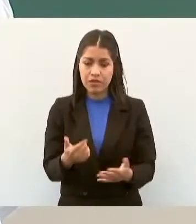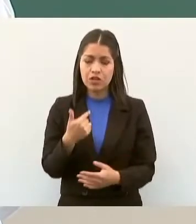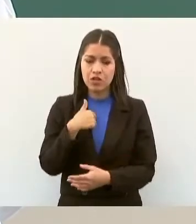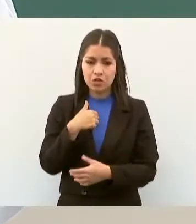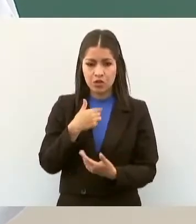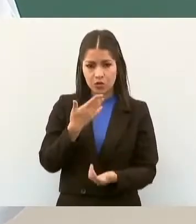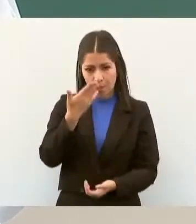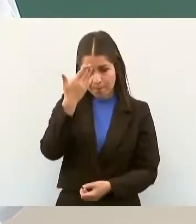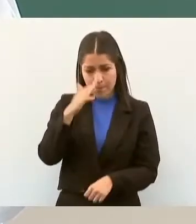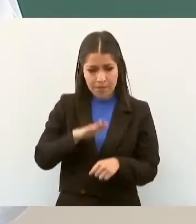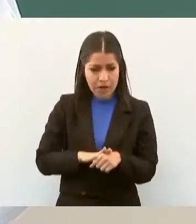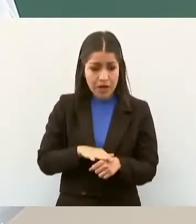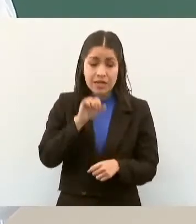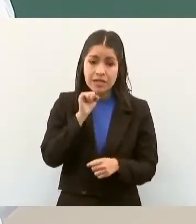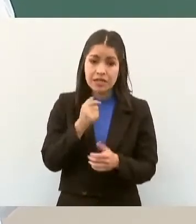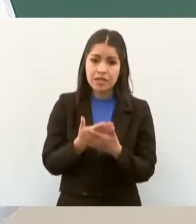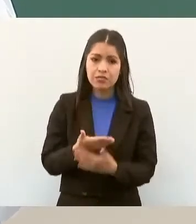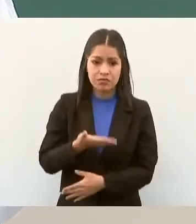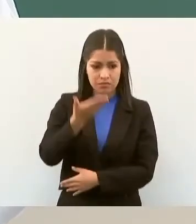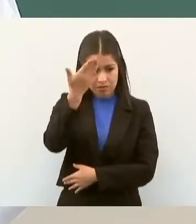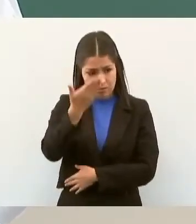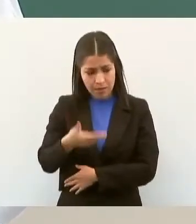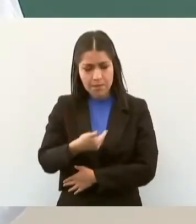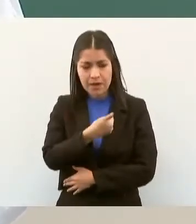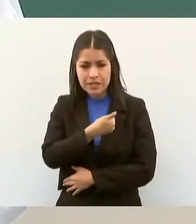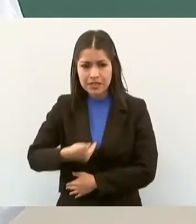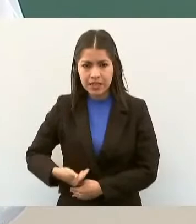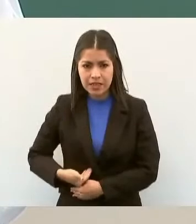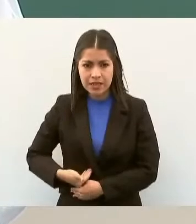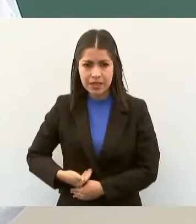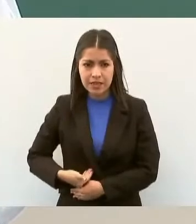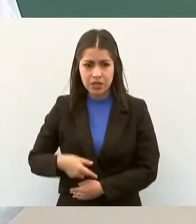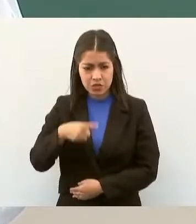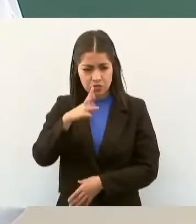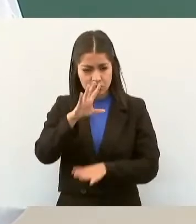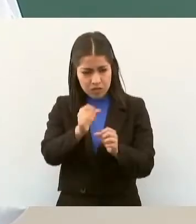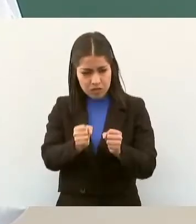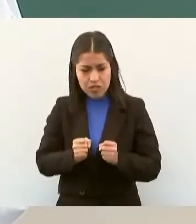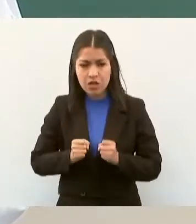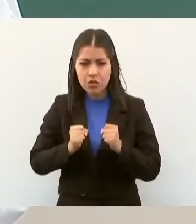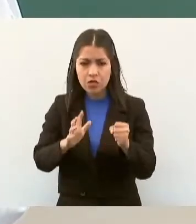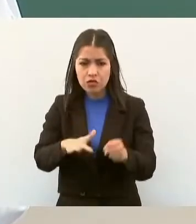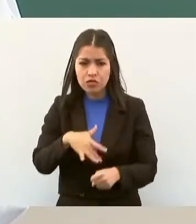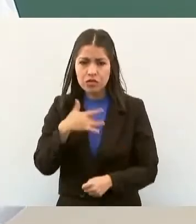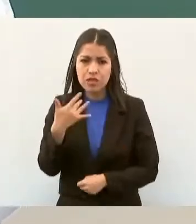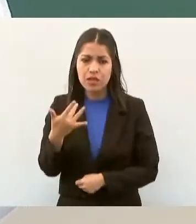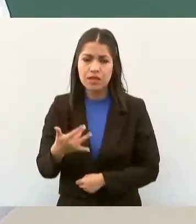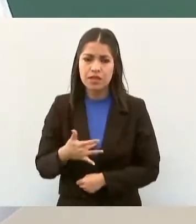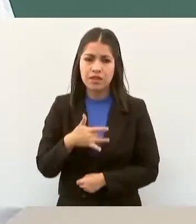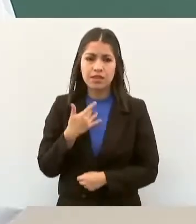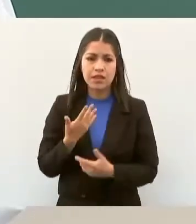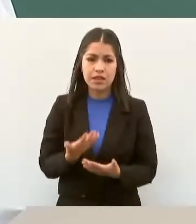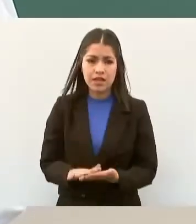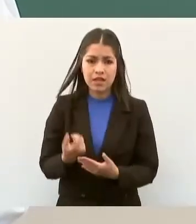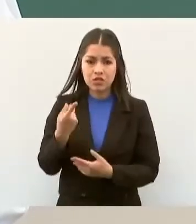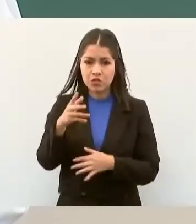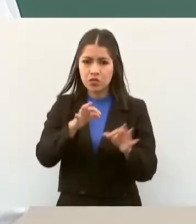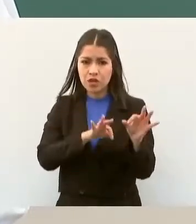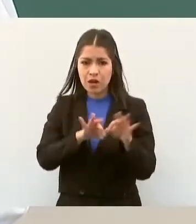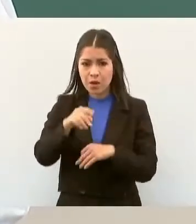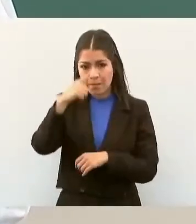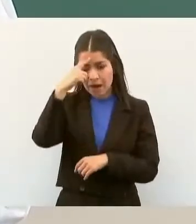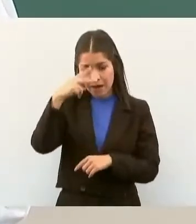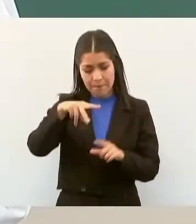presidente, tenga la seguridad que su trabajo por tener un México diferente y en